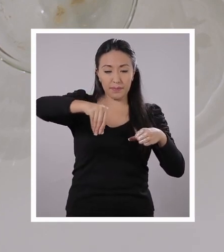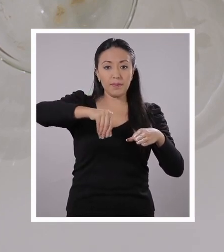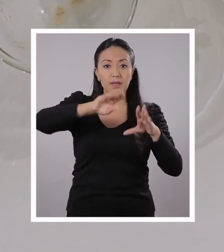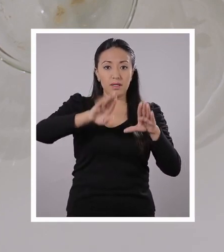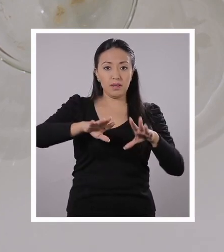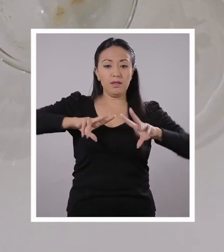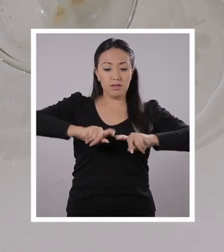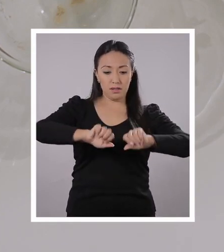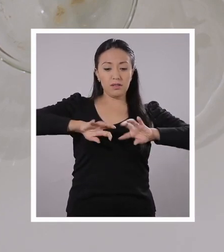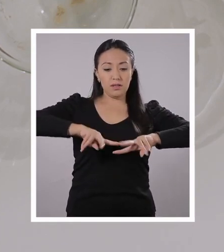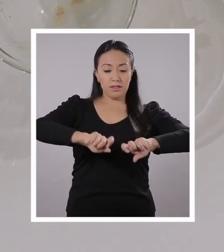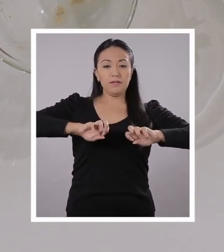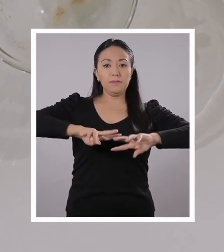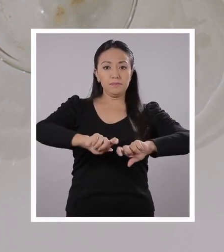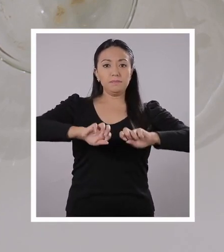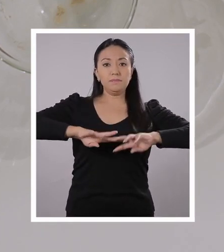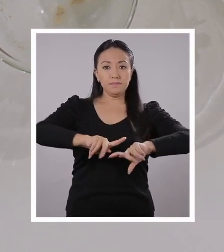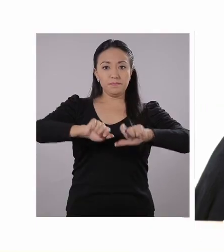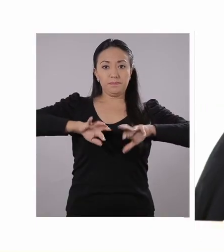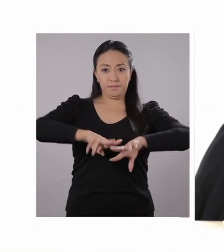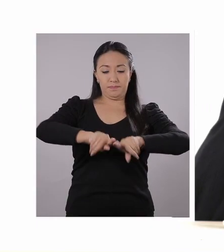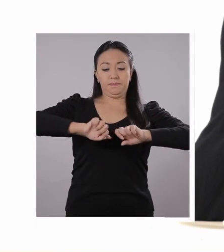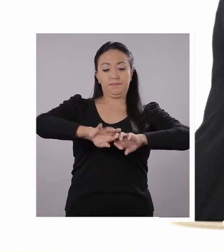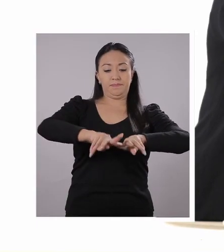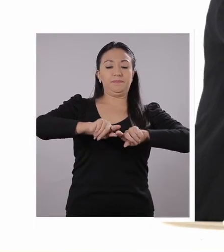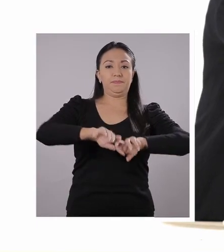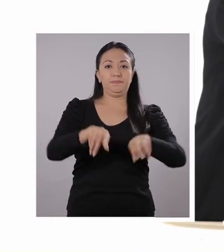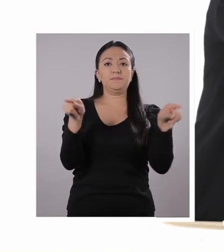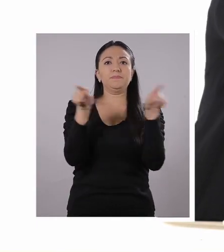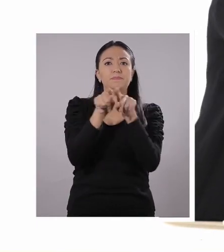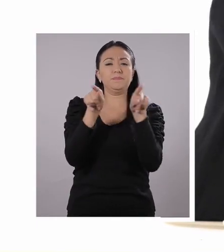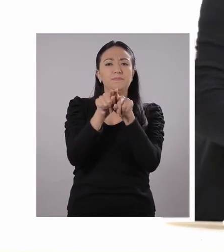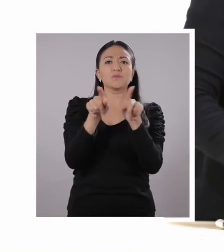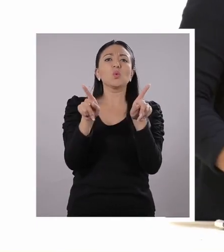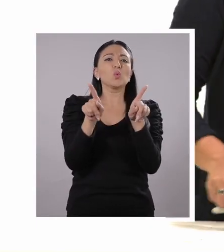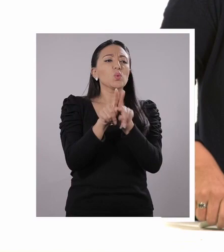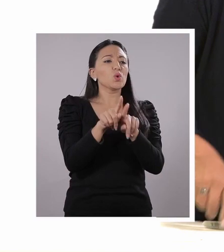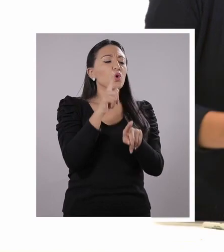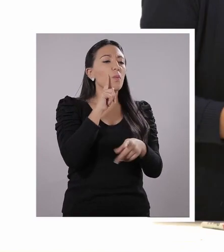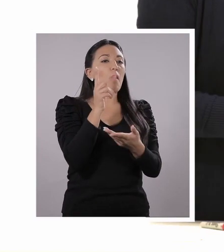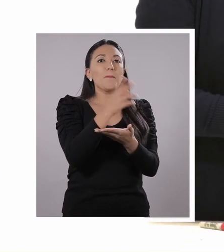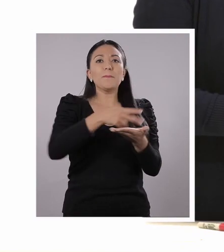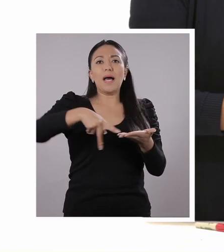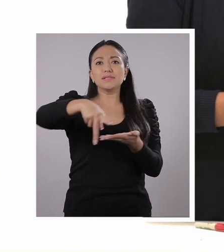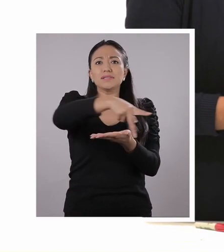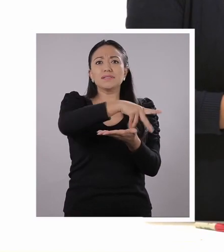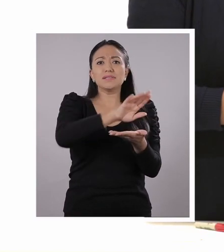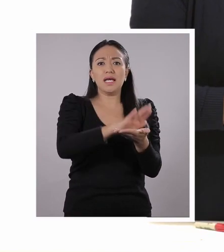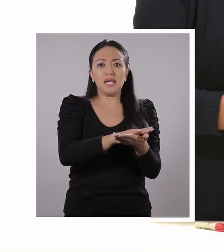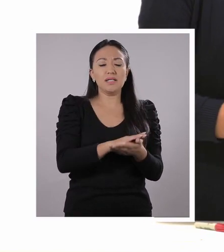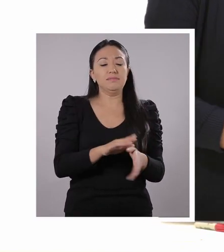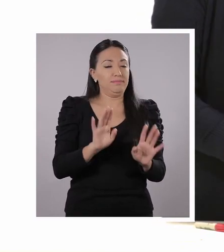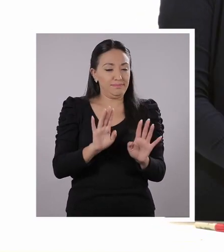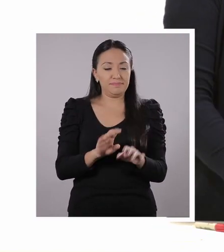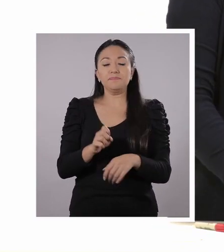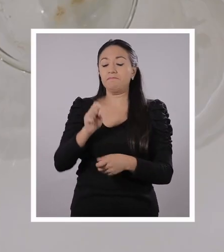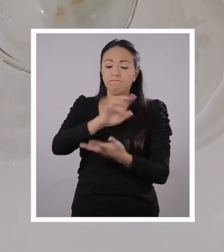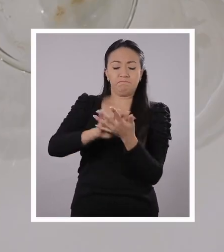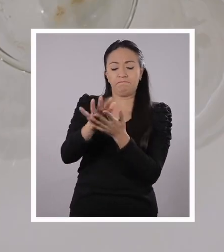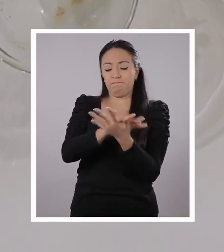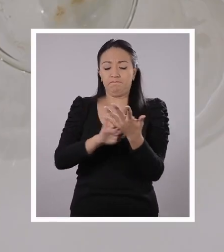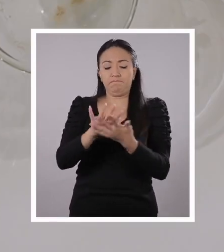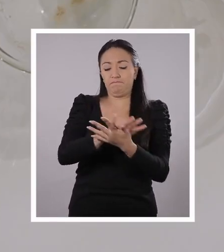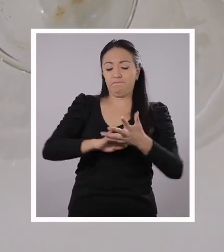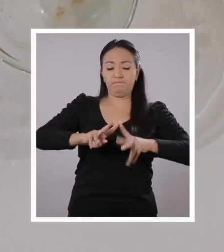ayudar. Ya, y le ponemos y sigue mezclando. Me siento como si estuviera haciendo un rico y delicioso pastel. Ah, casi, casi,